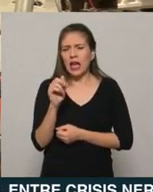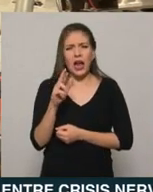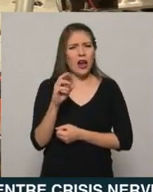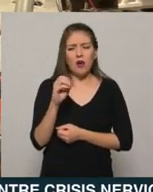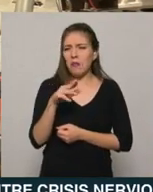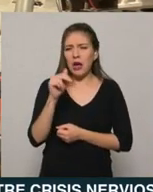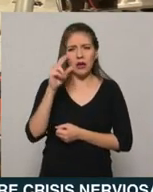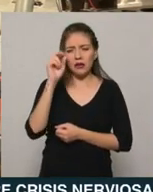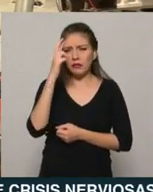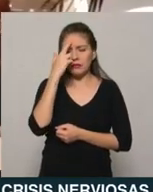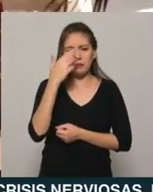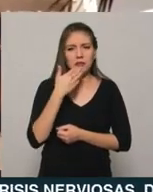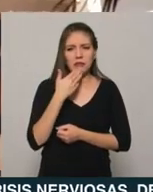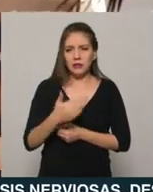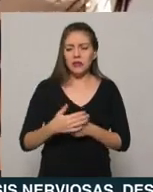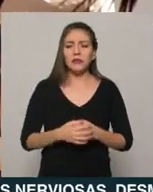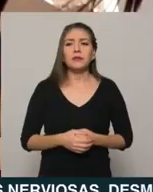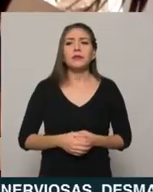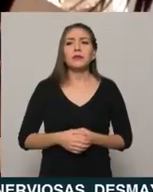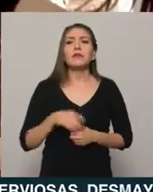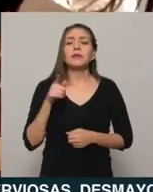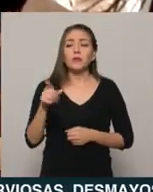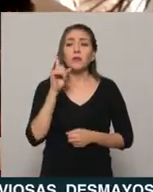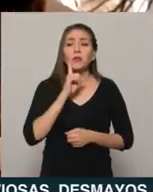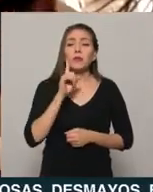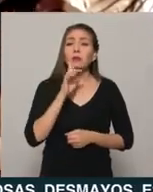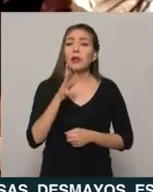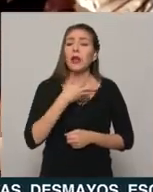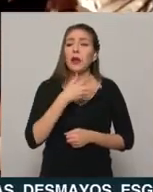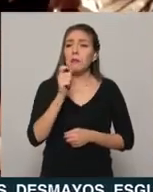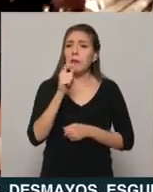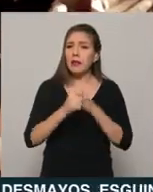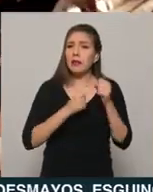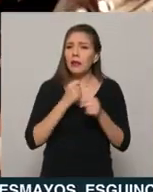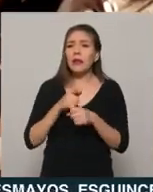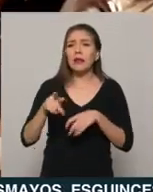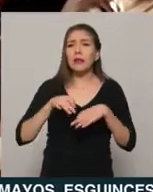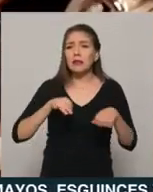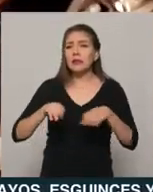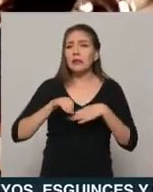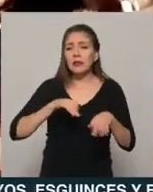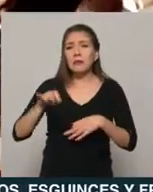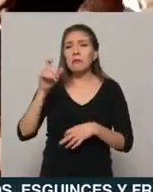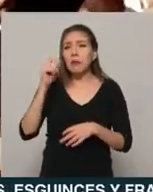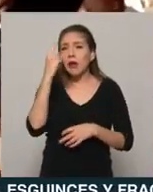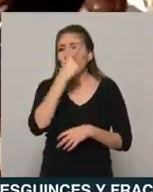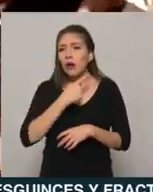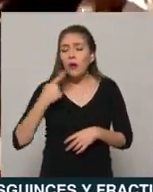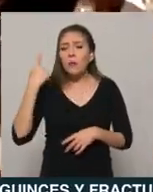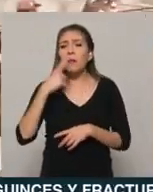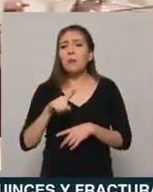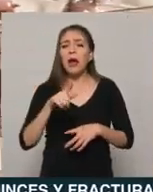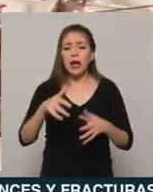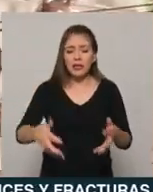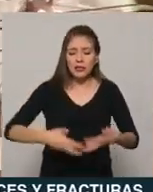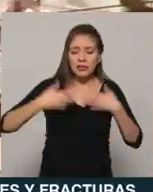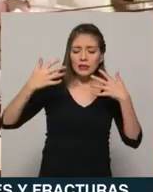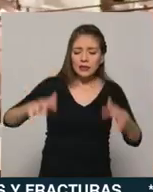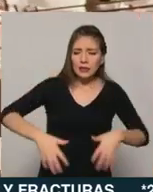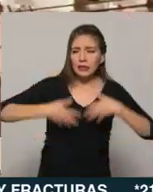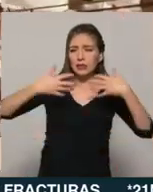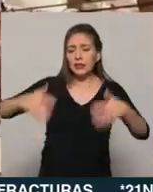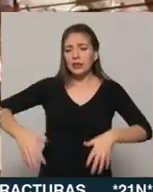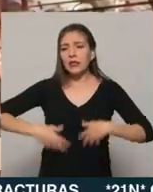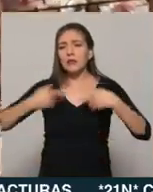solo 20 años, Sharon trabajó por más de 9 horas para poder liberar a Oscar de los escombros que tapaban su cuerpo. No fue la